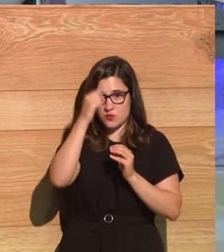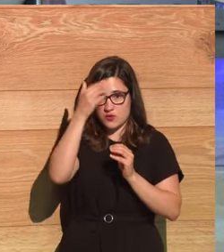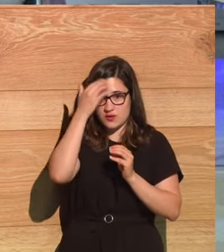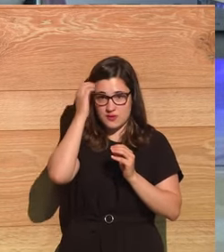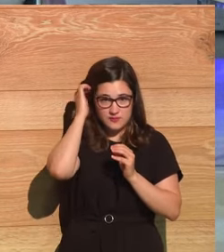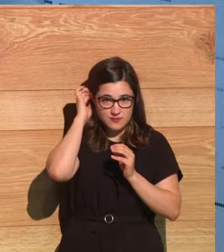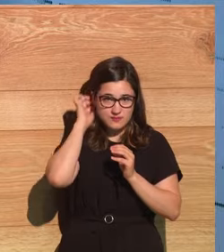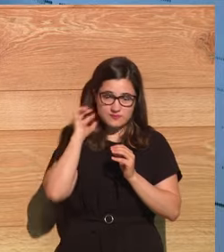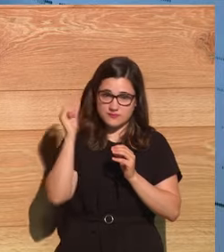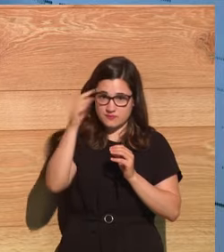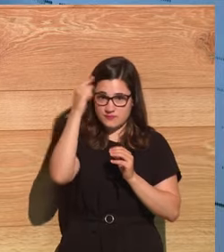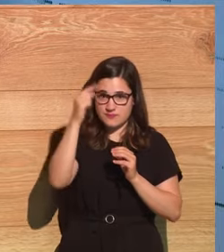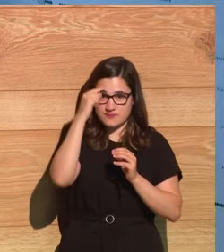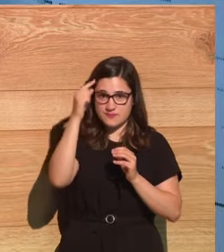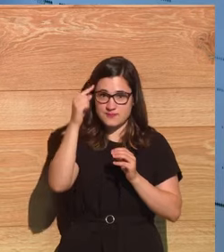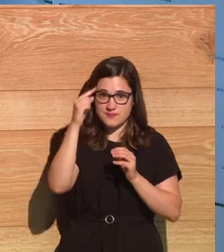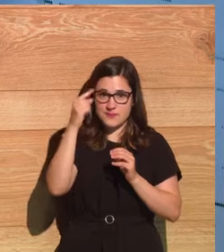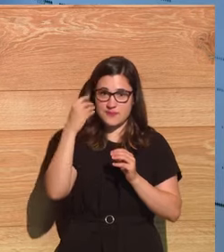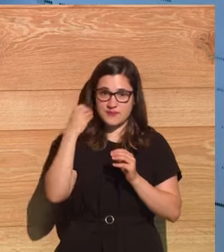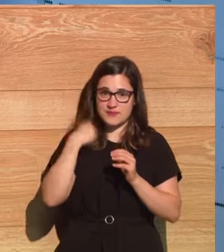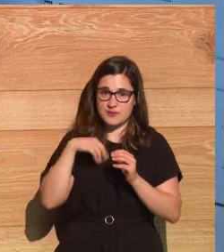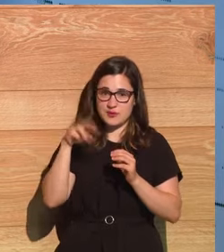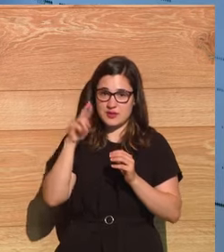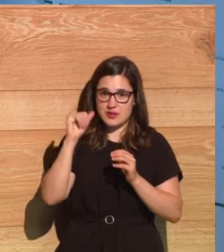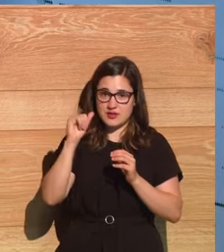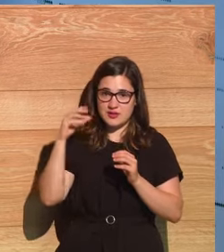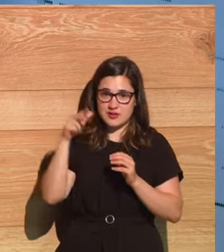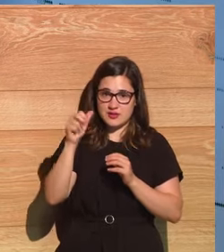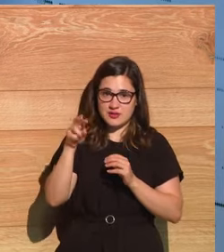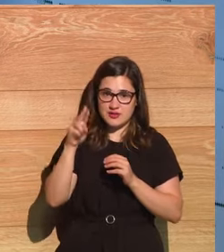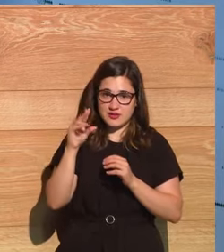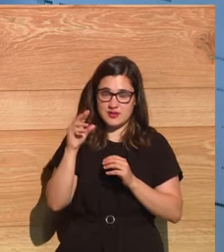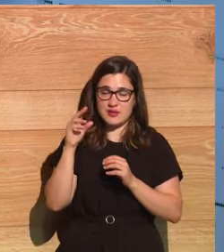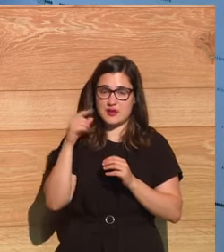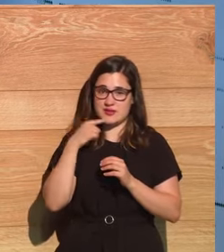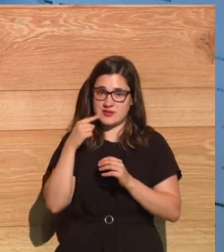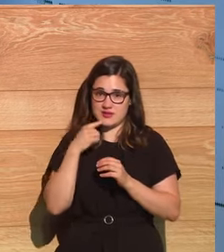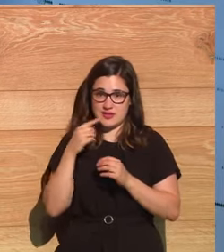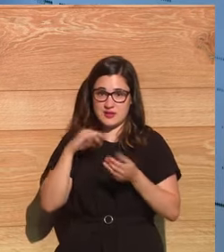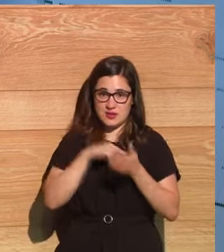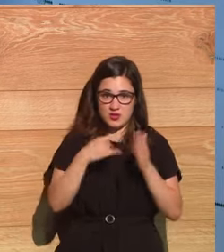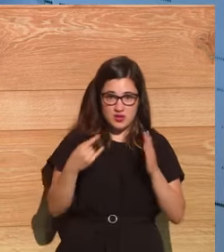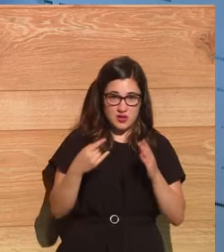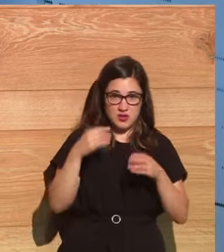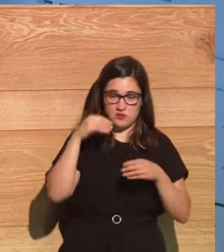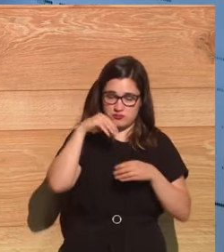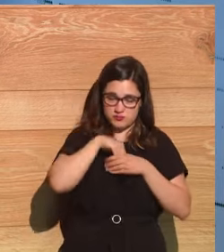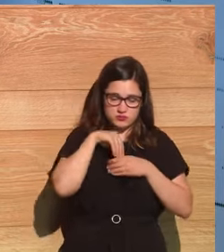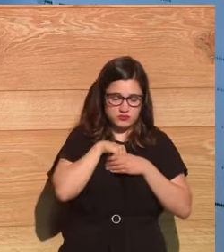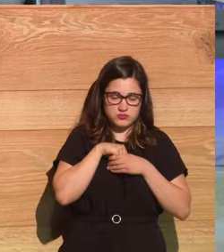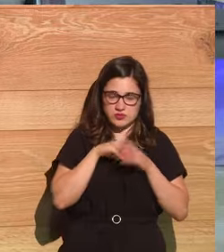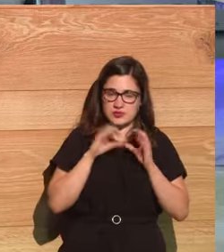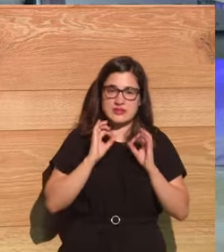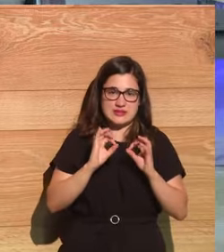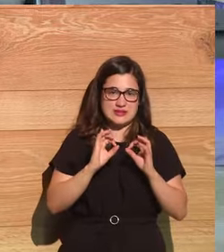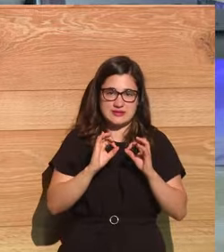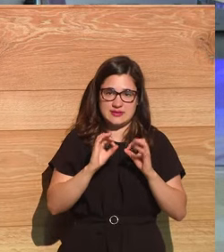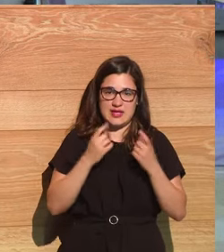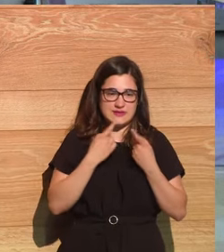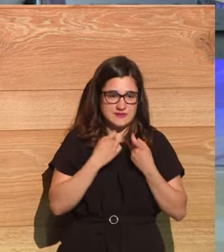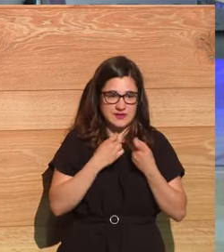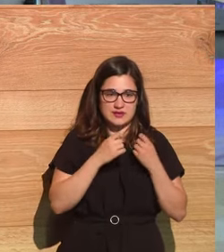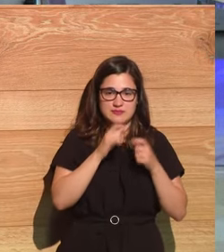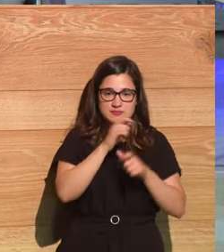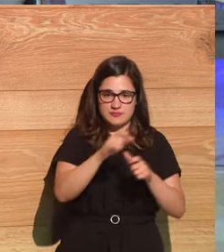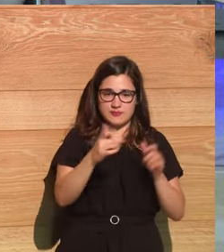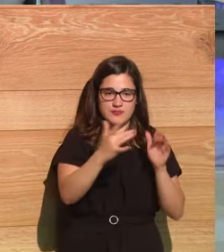es ese que Richard Dawkins decía, ese fenotipo extendido, ¿no? La tecnología ya es parte de nosotros, la necesitamos para relacionarnos con los